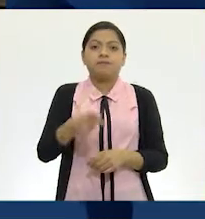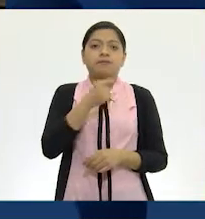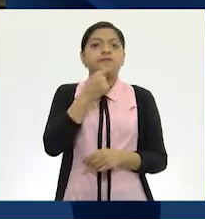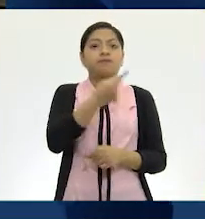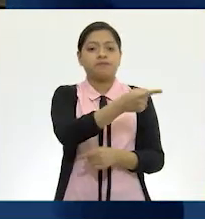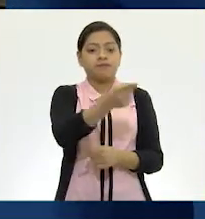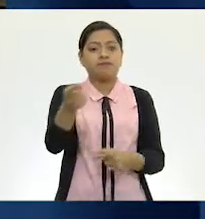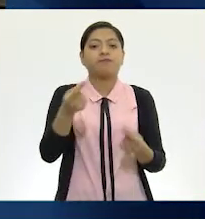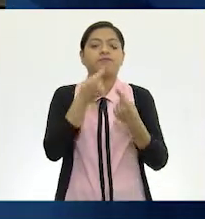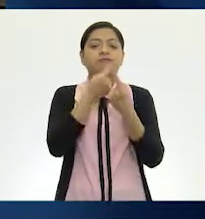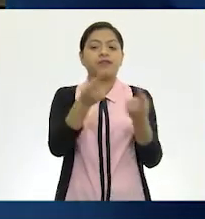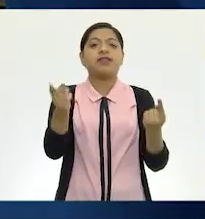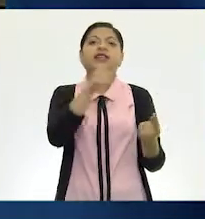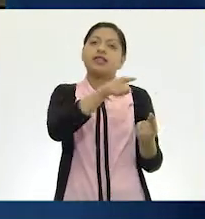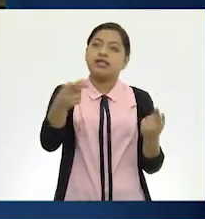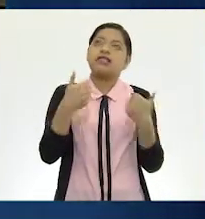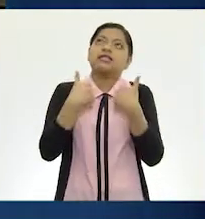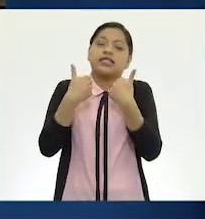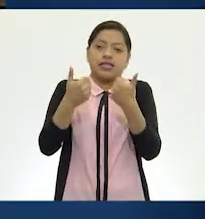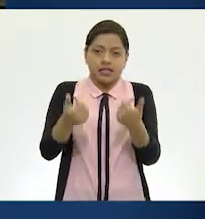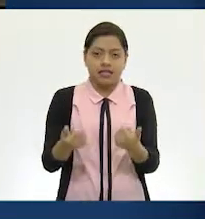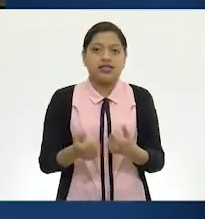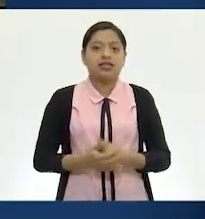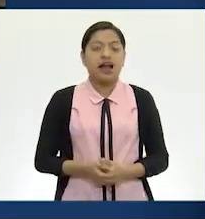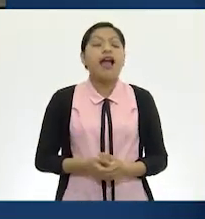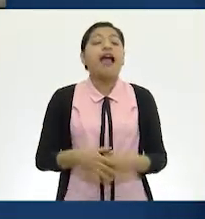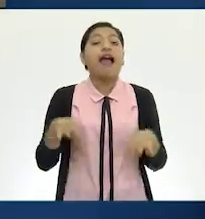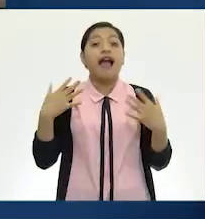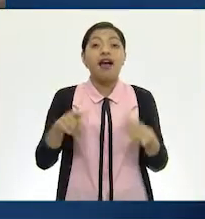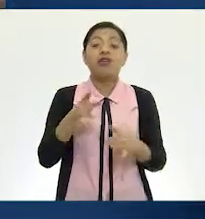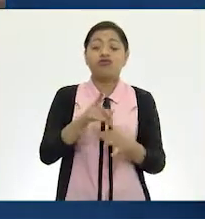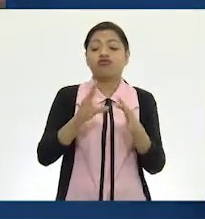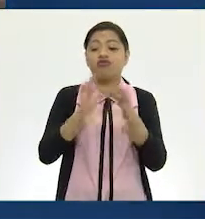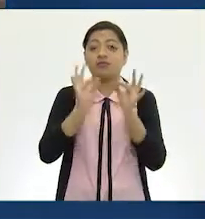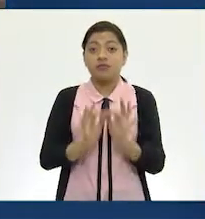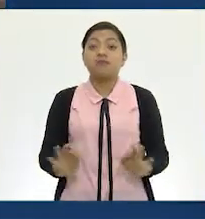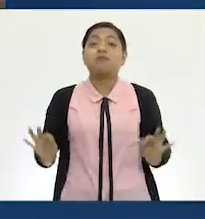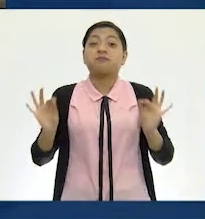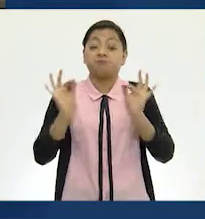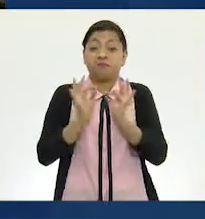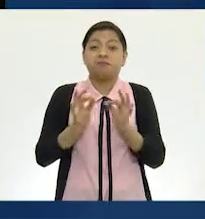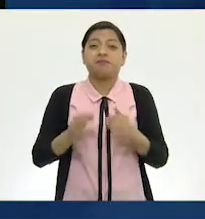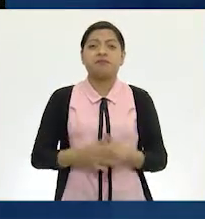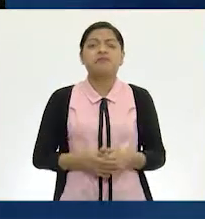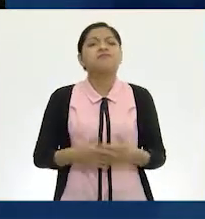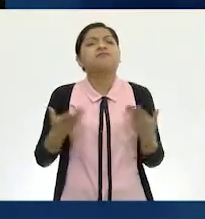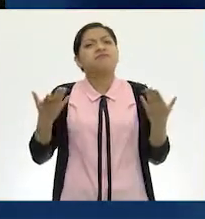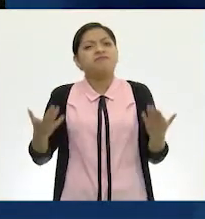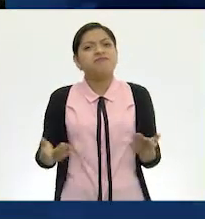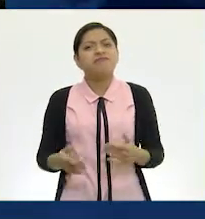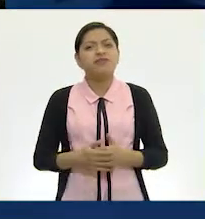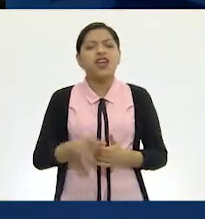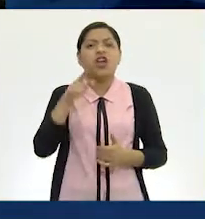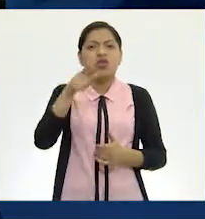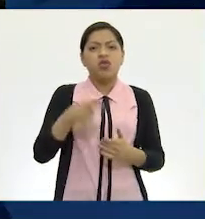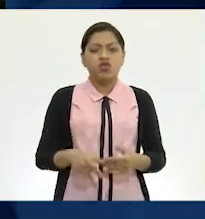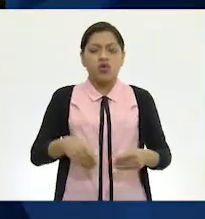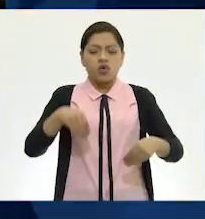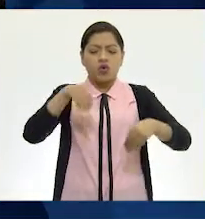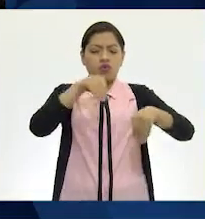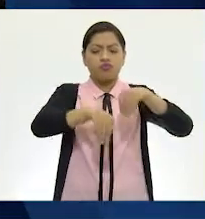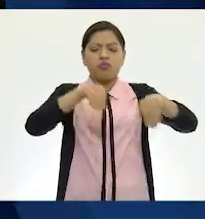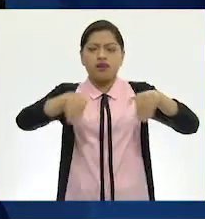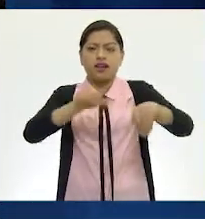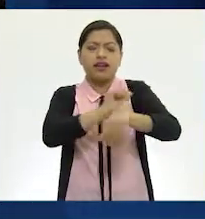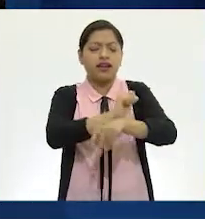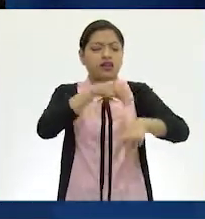queremos buscar en los espectadores. Qué importante todo lo que nos dices, qué importante. Y háblanos un poco de cómo habitaron el espacio ficticio,